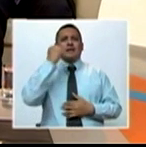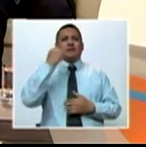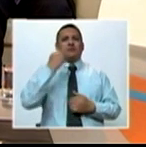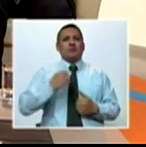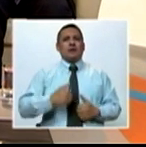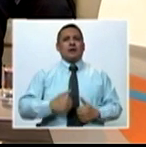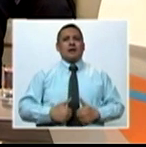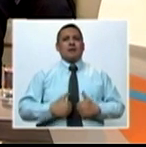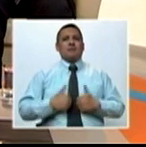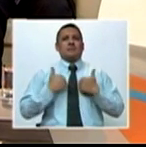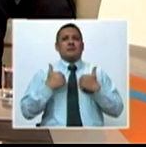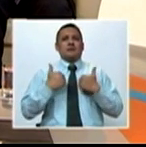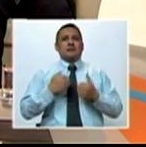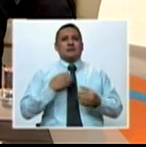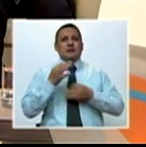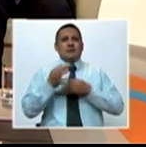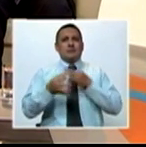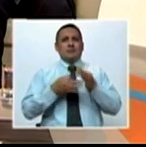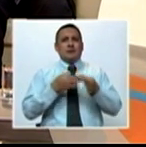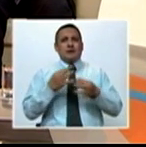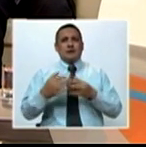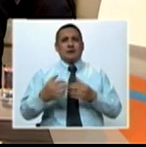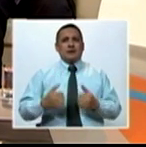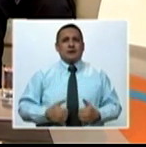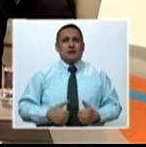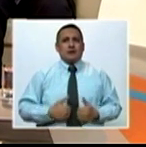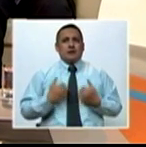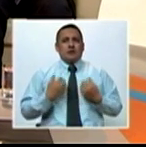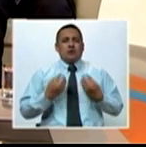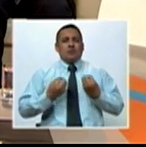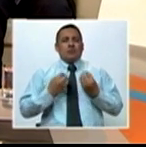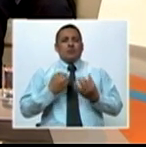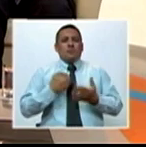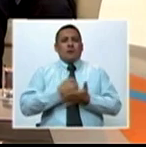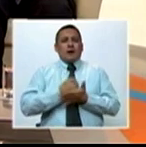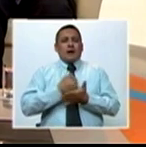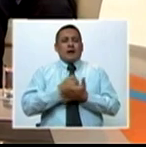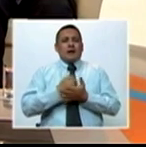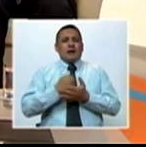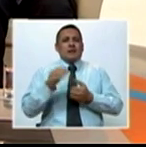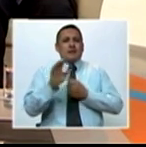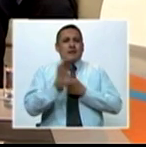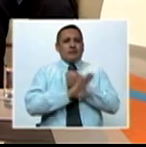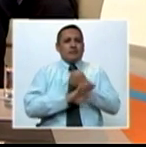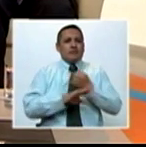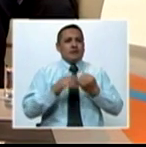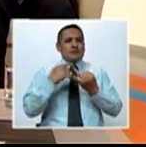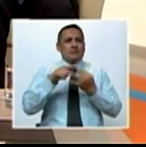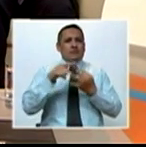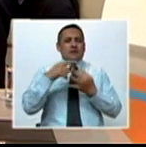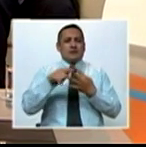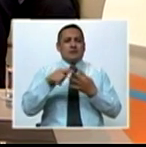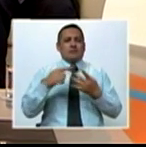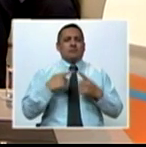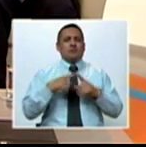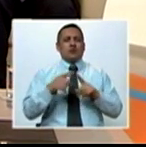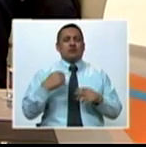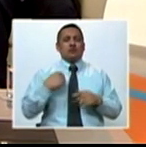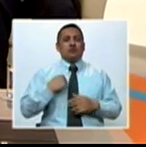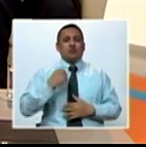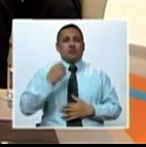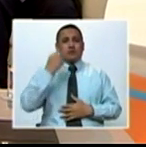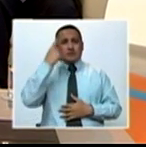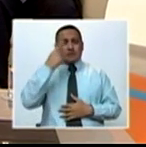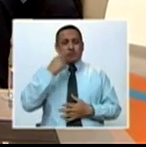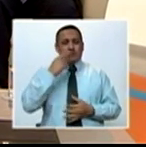vida y el derecho a la subsistencia, a la defensa y otros más, pero entiendo que lo que